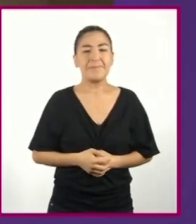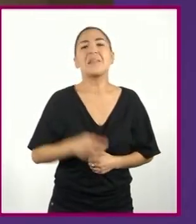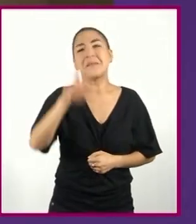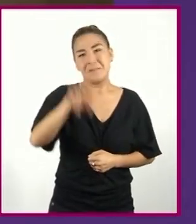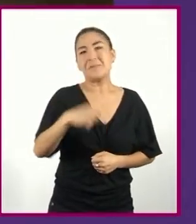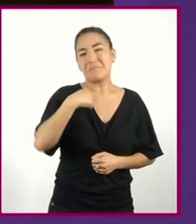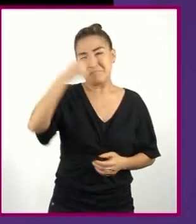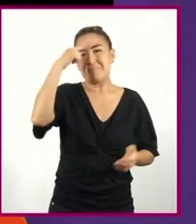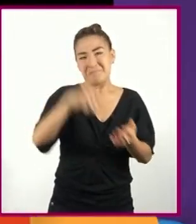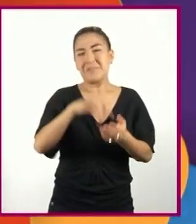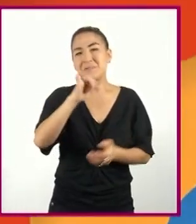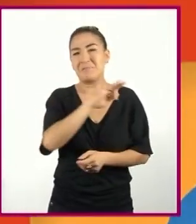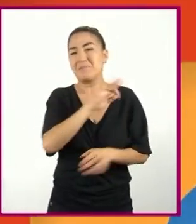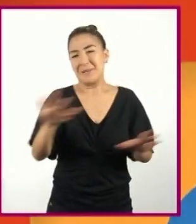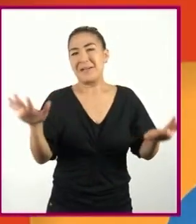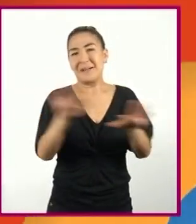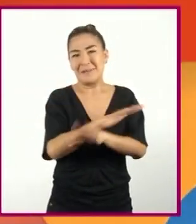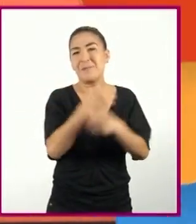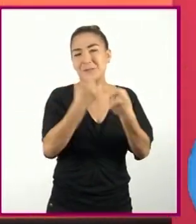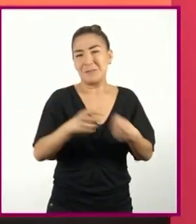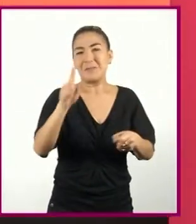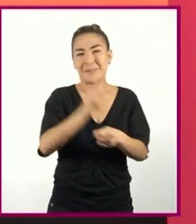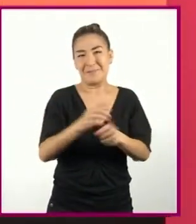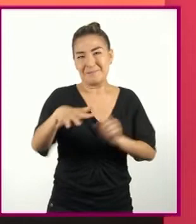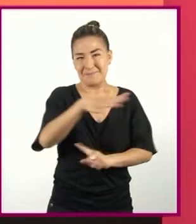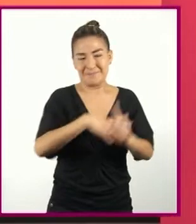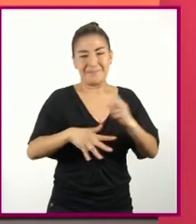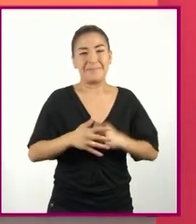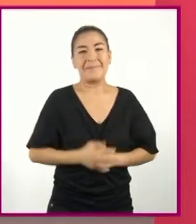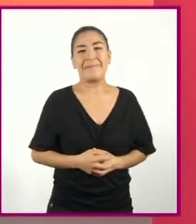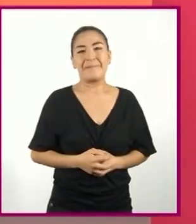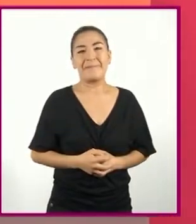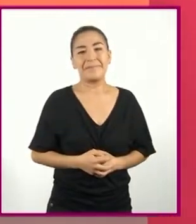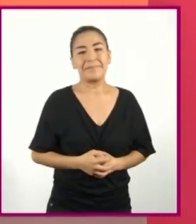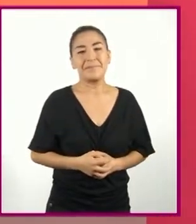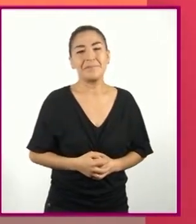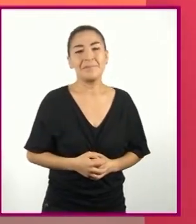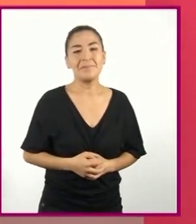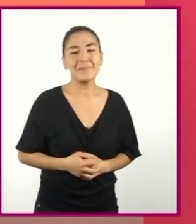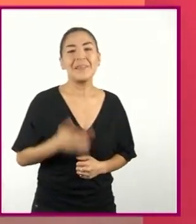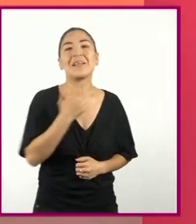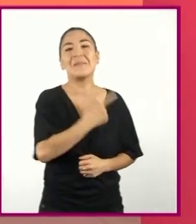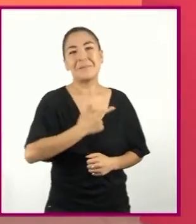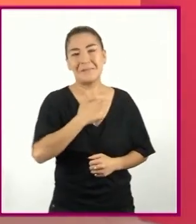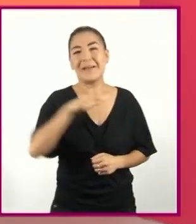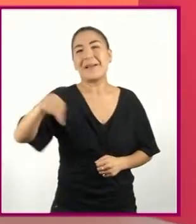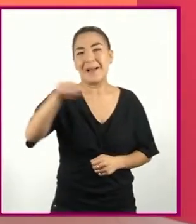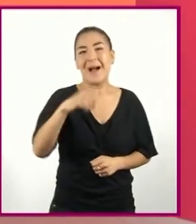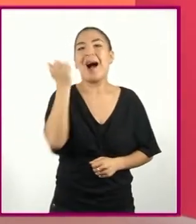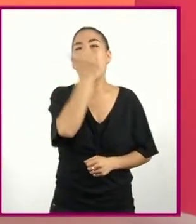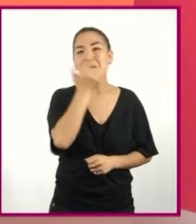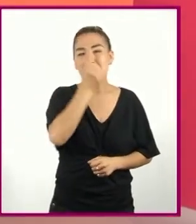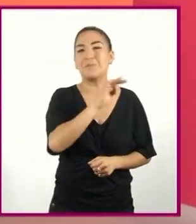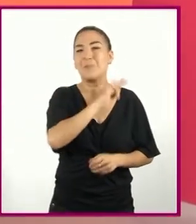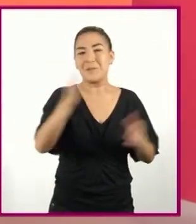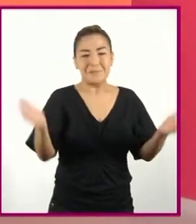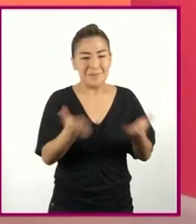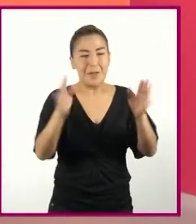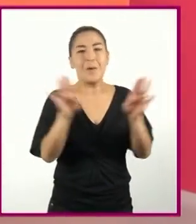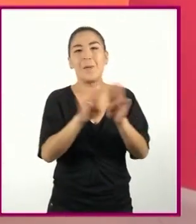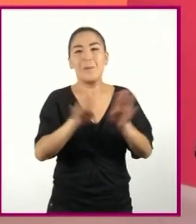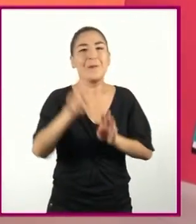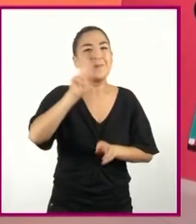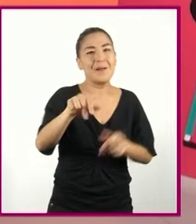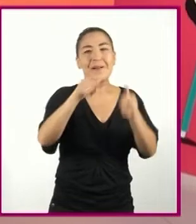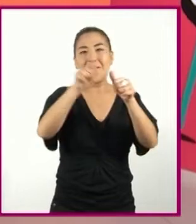generar cambios en la sociedad. Es grato apreciar que las alumnas y alumnos se atreven a compartir su acercamiento a las artes y cómo